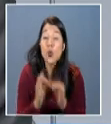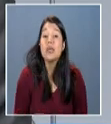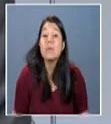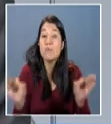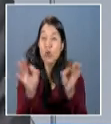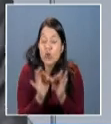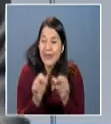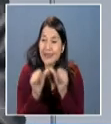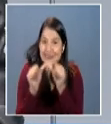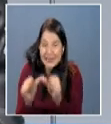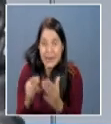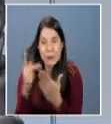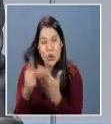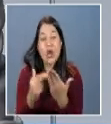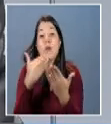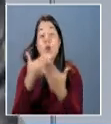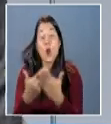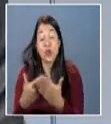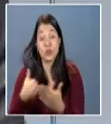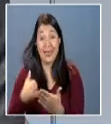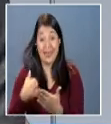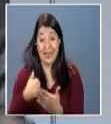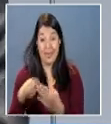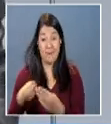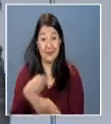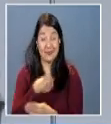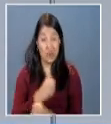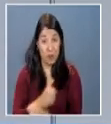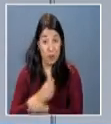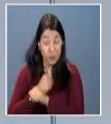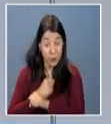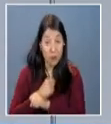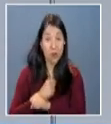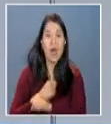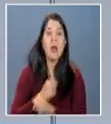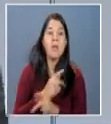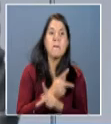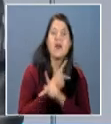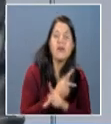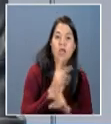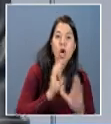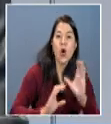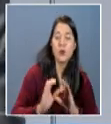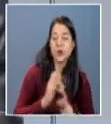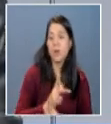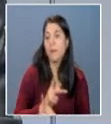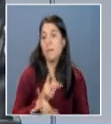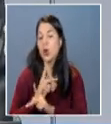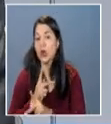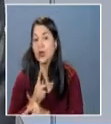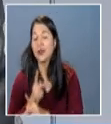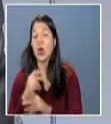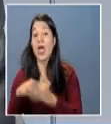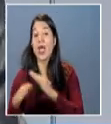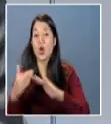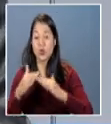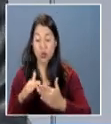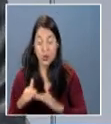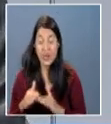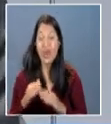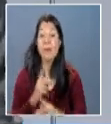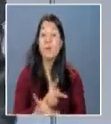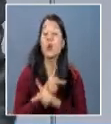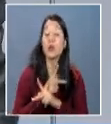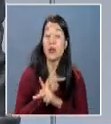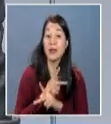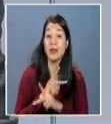tiene el Ministerio de Seguridad Pública, por ejemplo, programas preventivos a nivel de comercio, programas preventivos a nivel de las comunidades, programas a nivel del Plan Cuadrante de